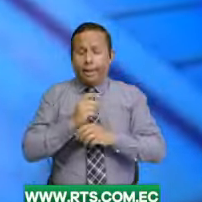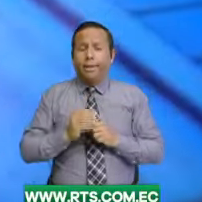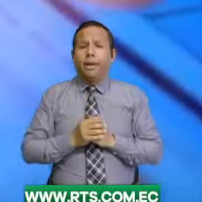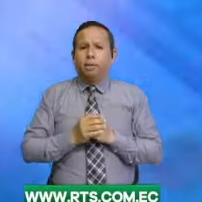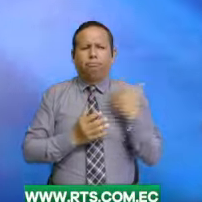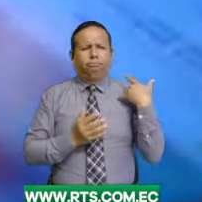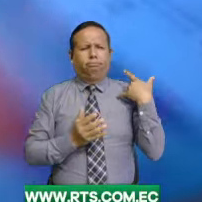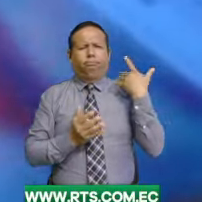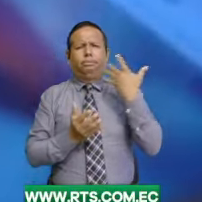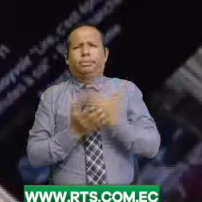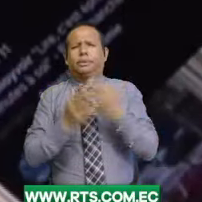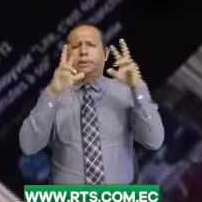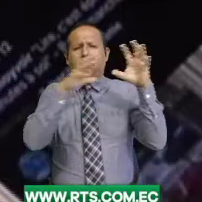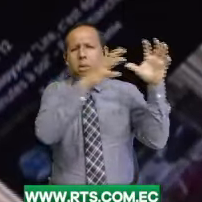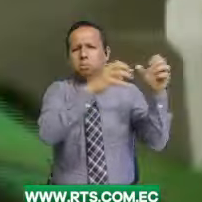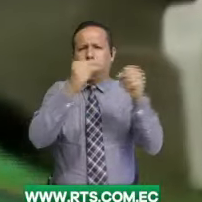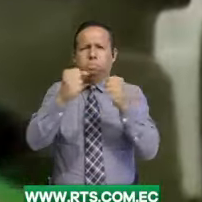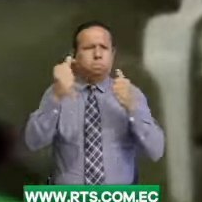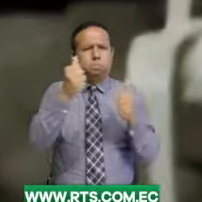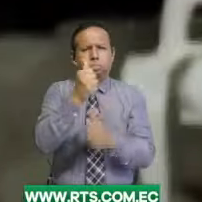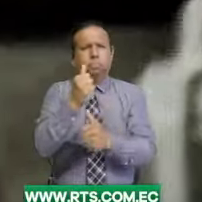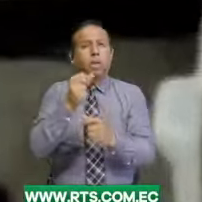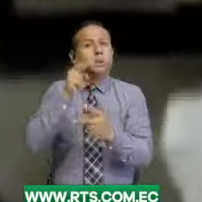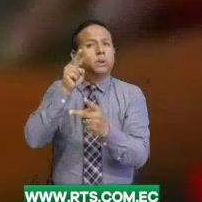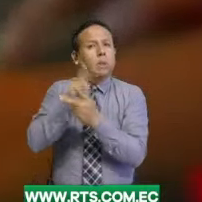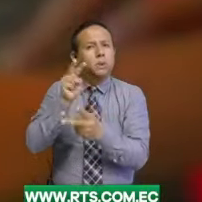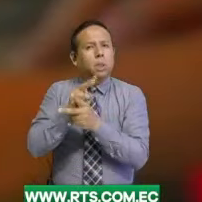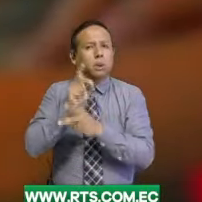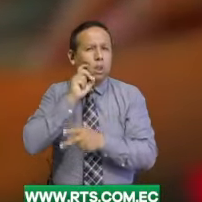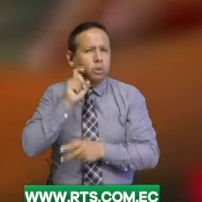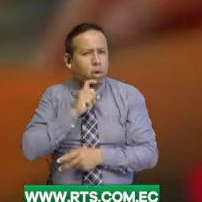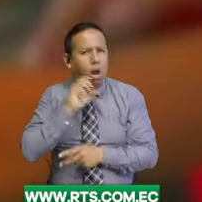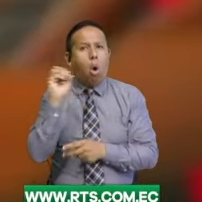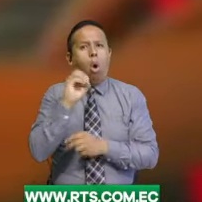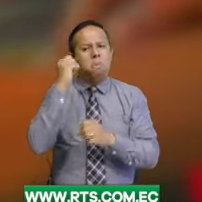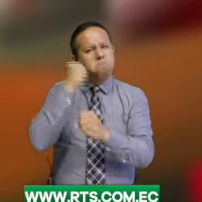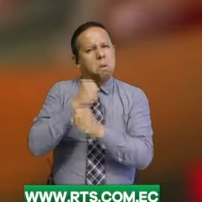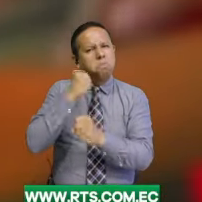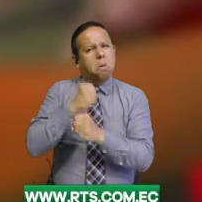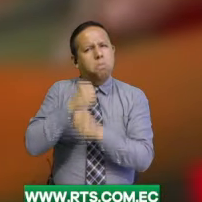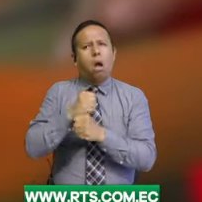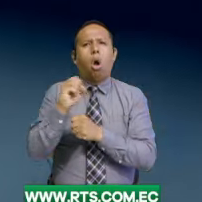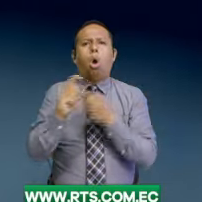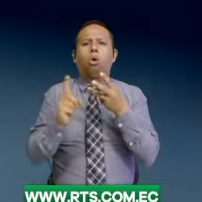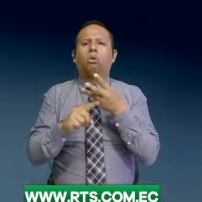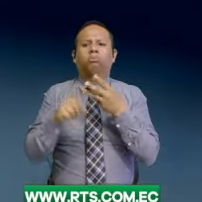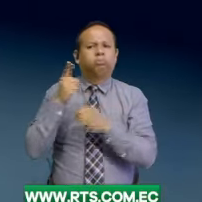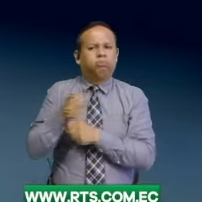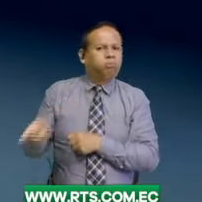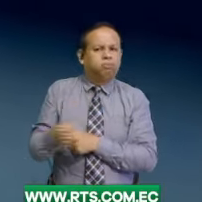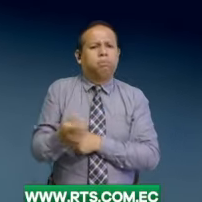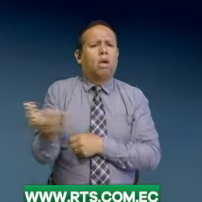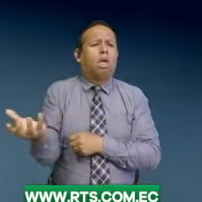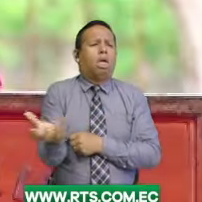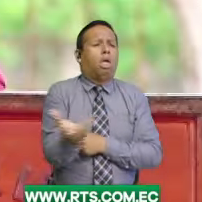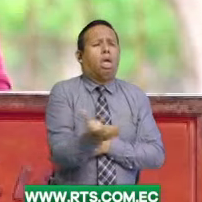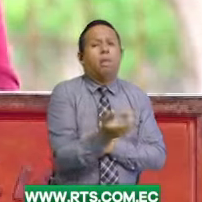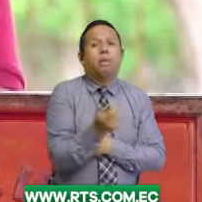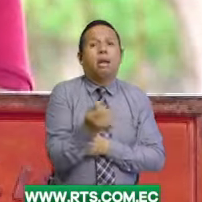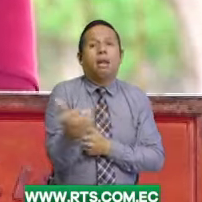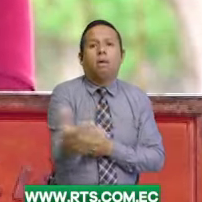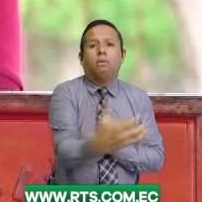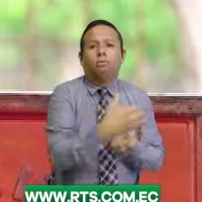la explotación sexual o laboral, pasando por la mendicidad forzada y la venta de órganos. Es decir,